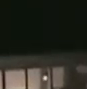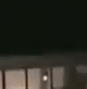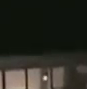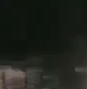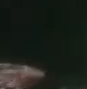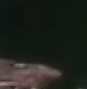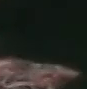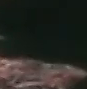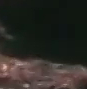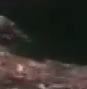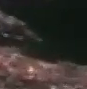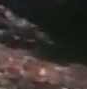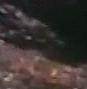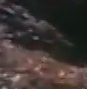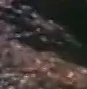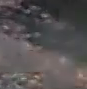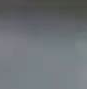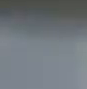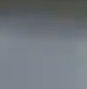contacto al estudio. Adelante.